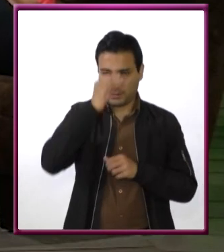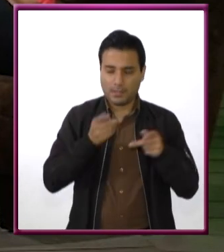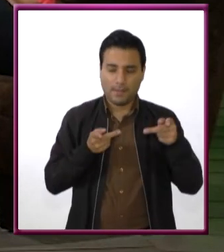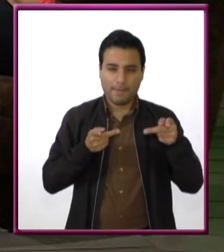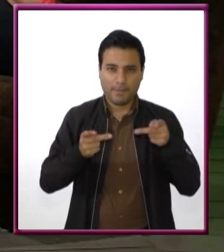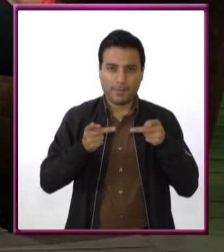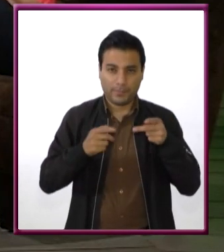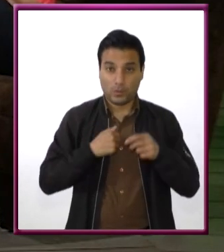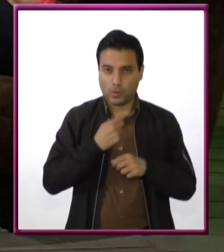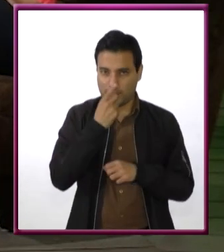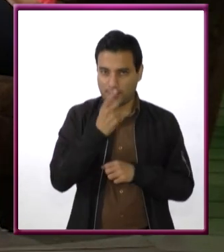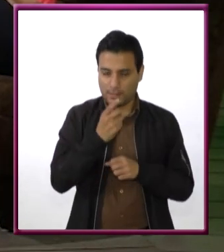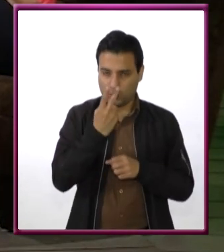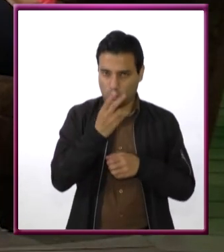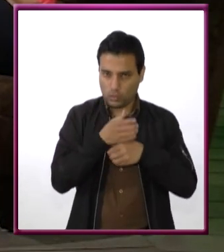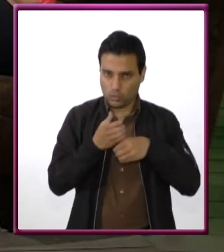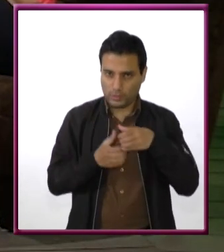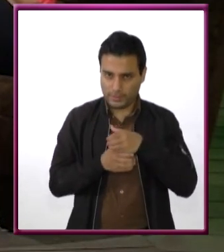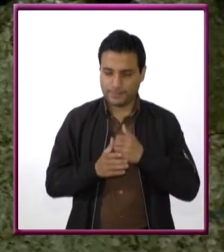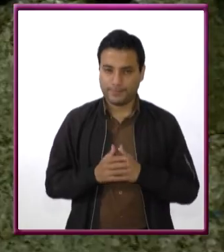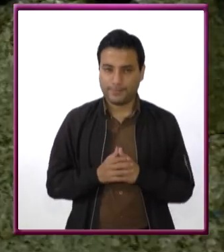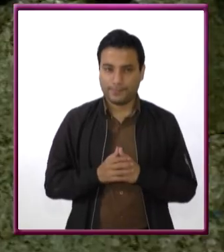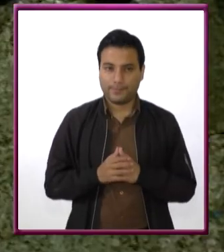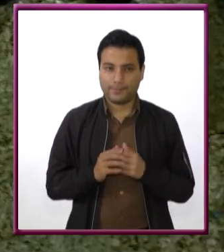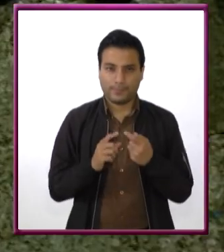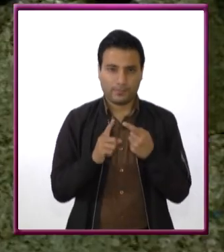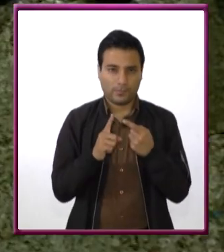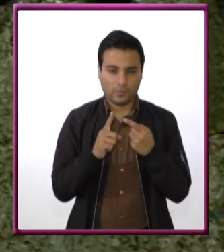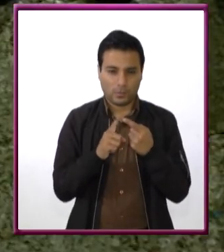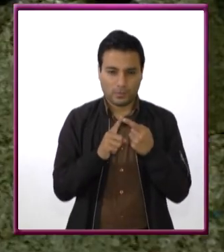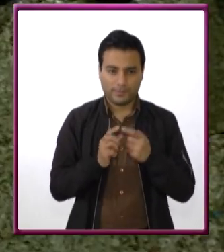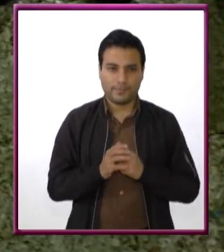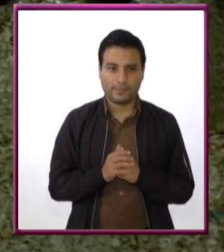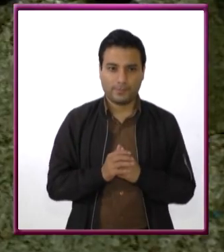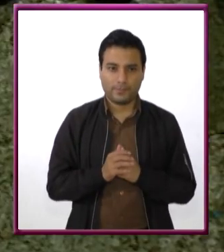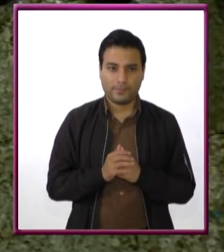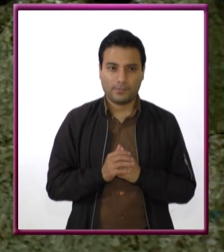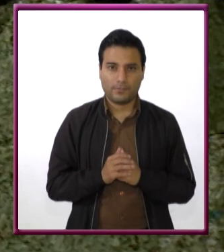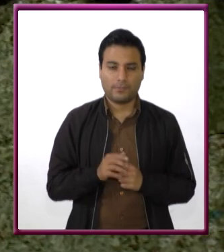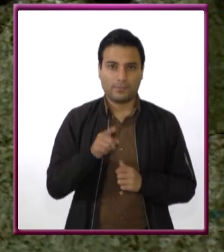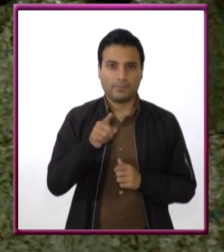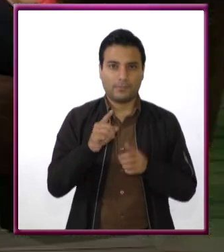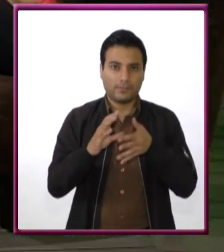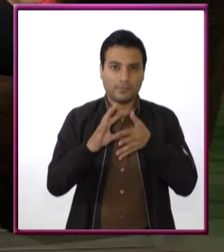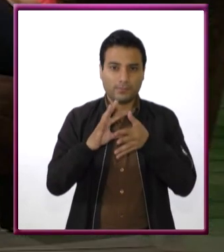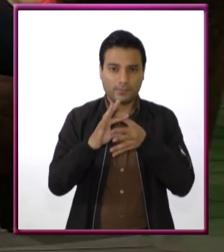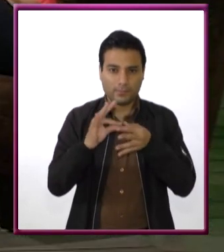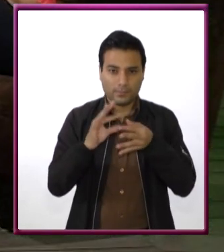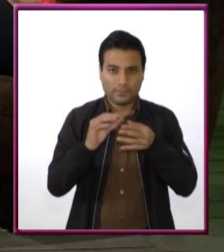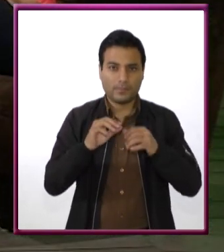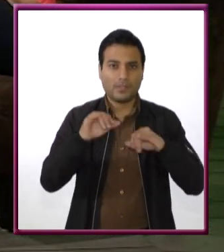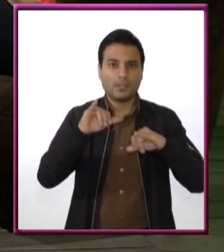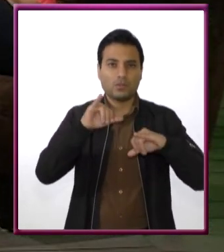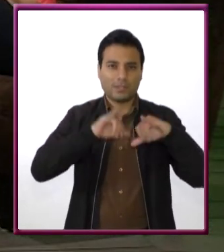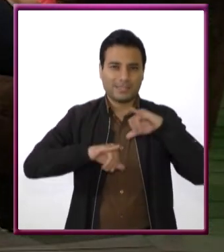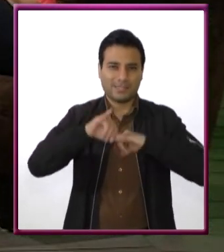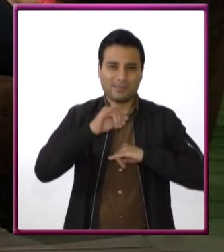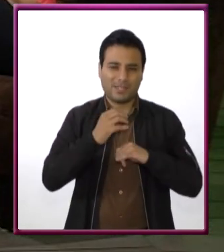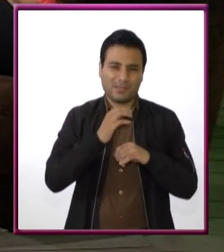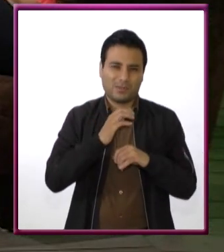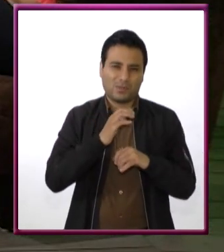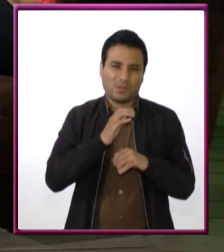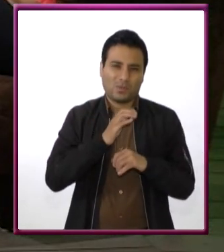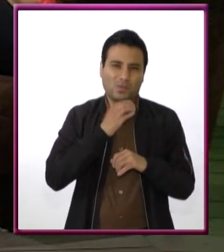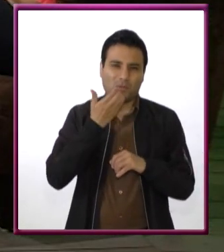más decir dos cosas antes. Una, nada más que no nos quedemos nada más con las sustancias químicas, estas tradicionales que hemos